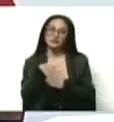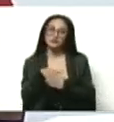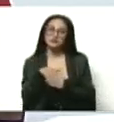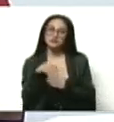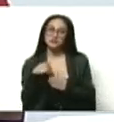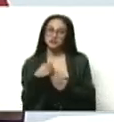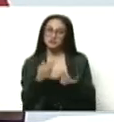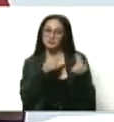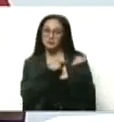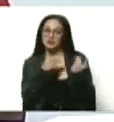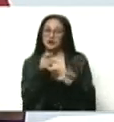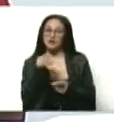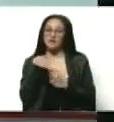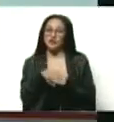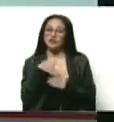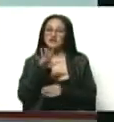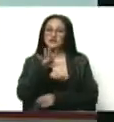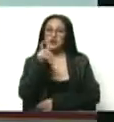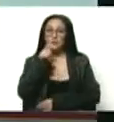por 5,